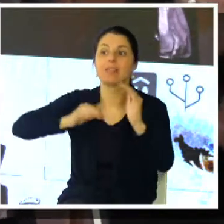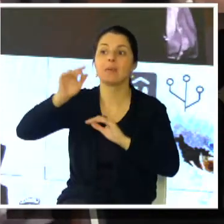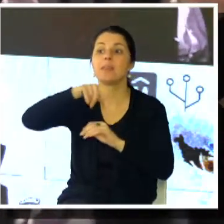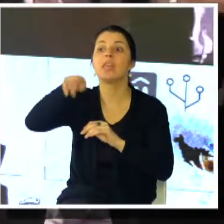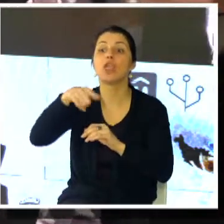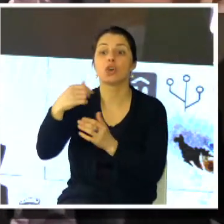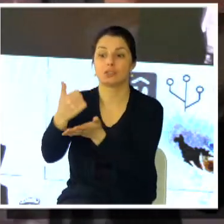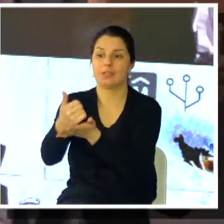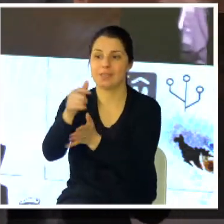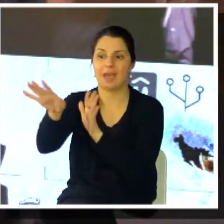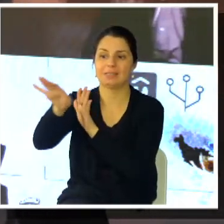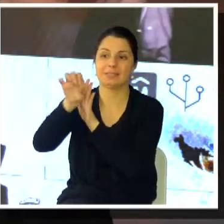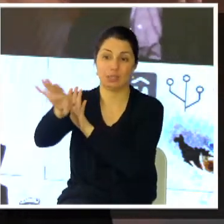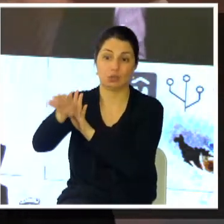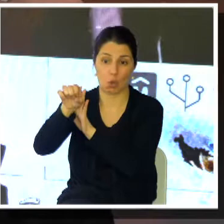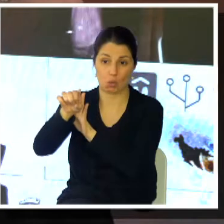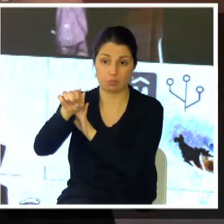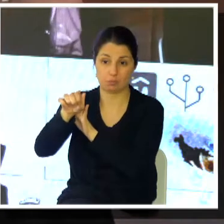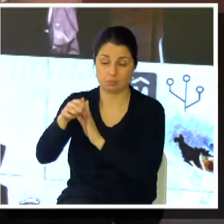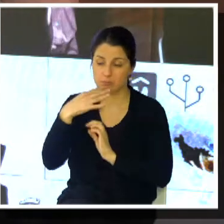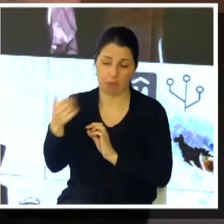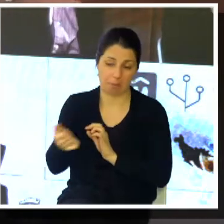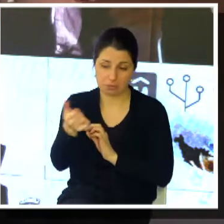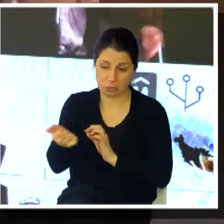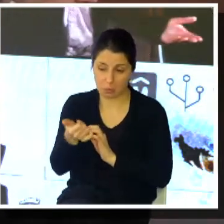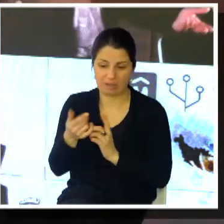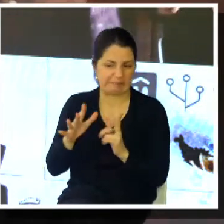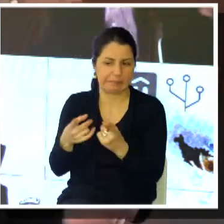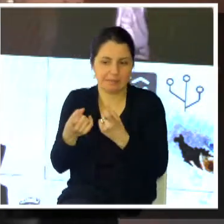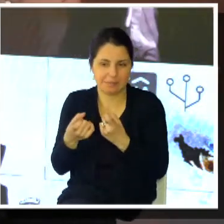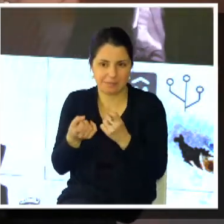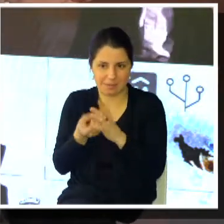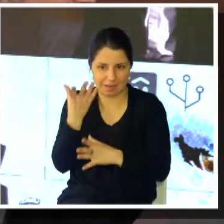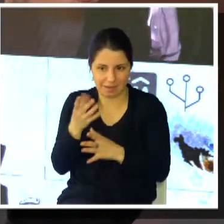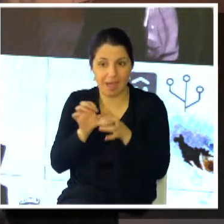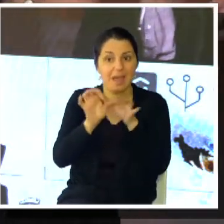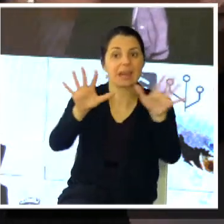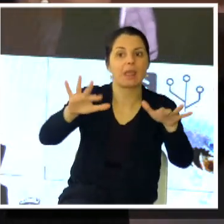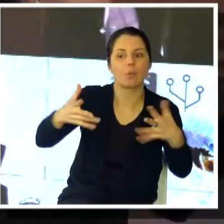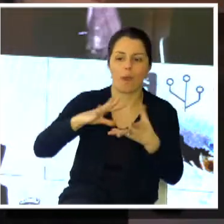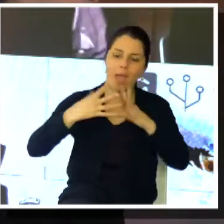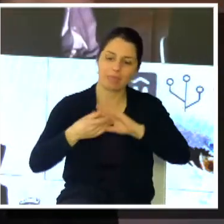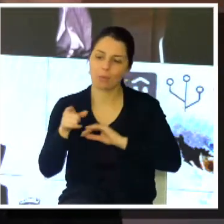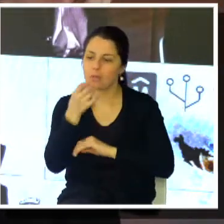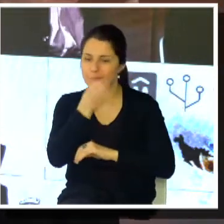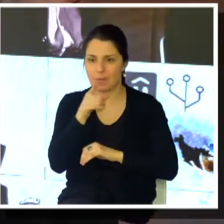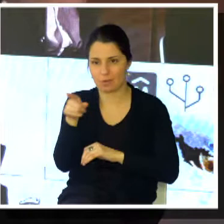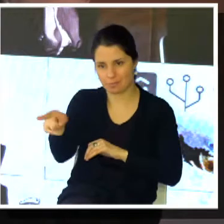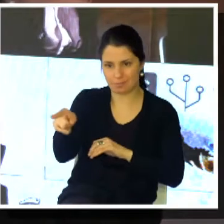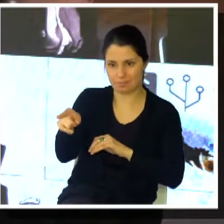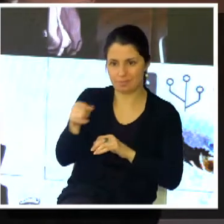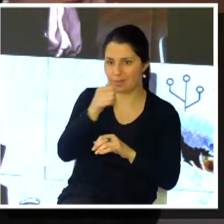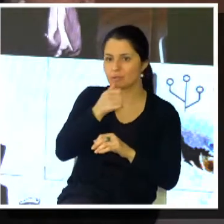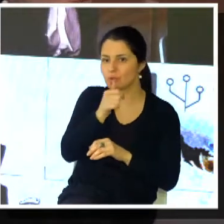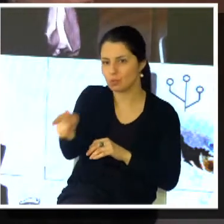vaya a estar el sensor, la necesidad que va a generar y bueno, la red que es más adecuada para